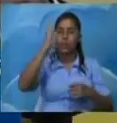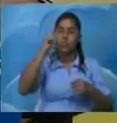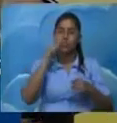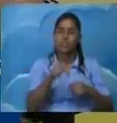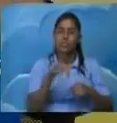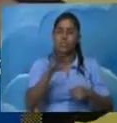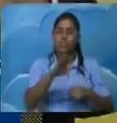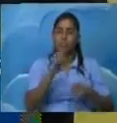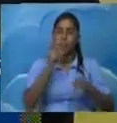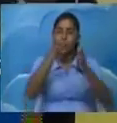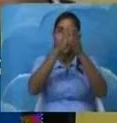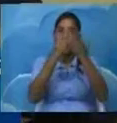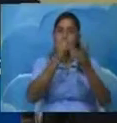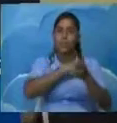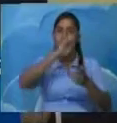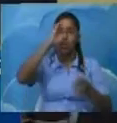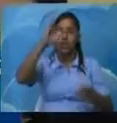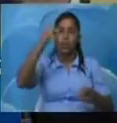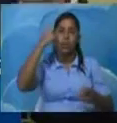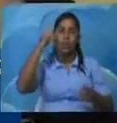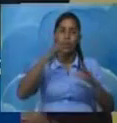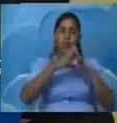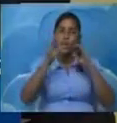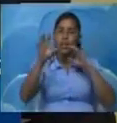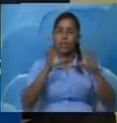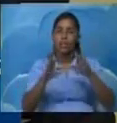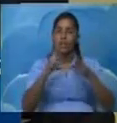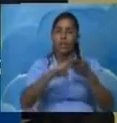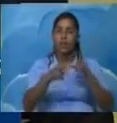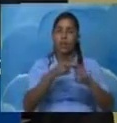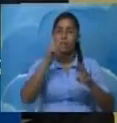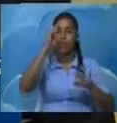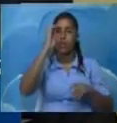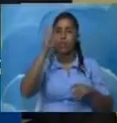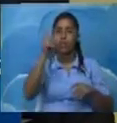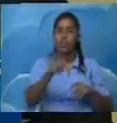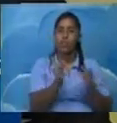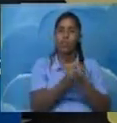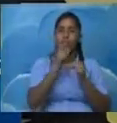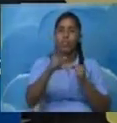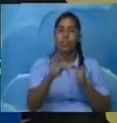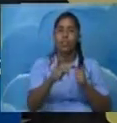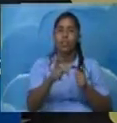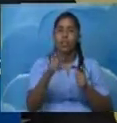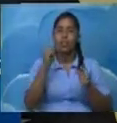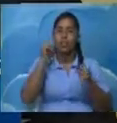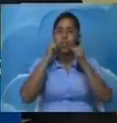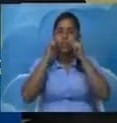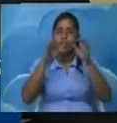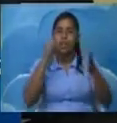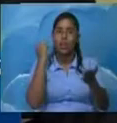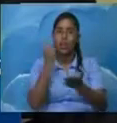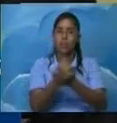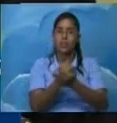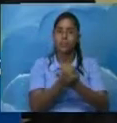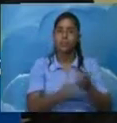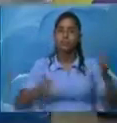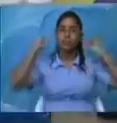la palabra de Dios para todas las naciones. Que la paz del Señor sea contigo. Que Dios te bendiga en esta mañana. Yeah.